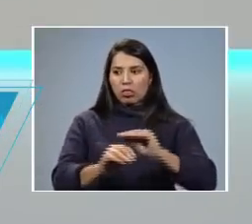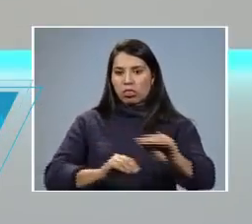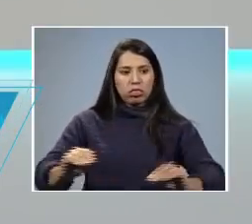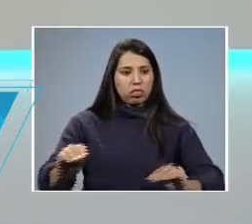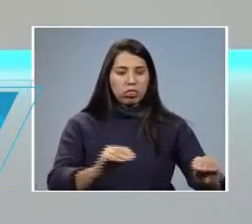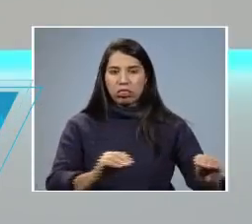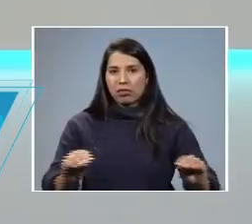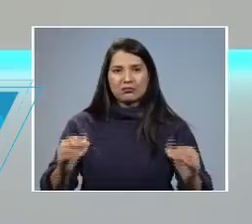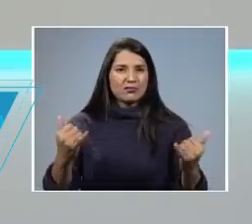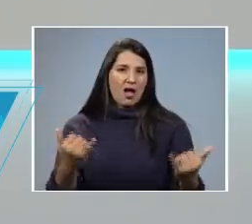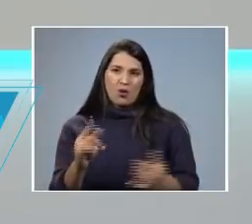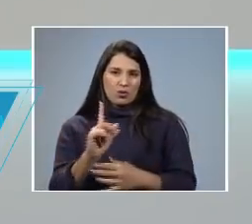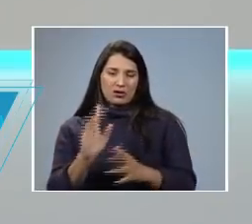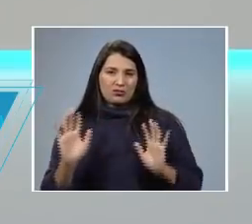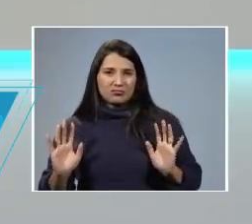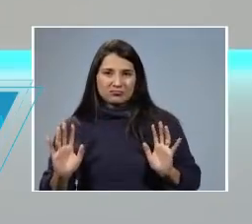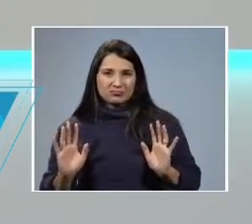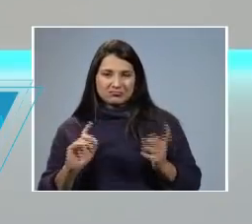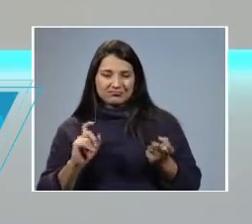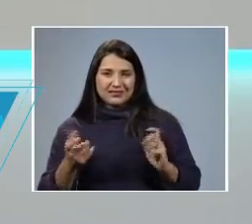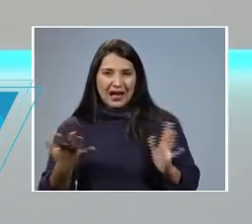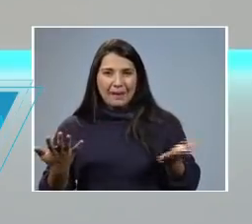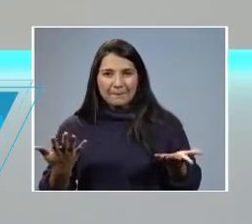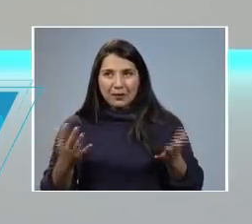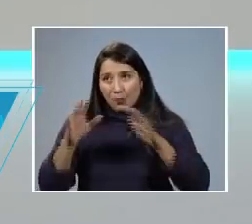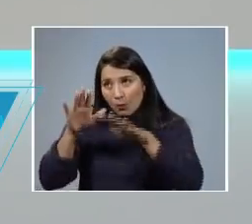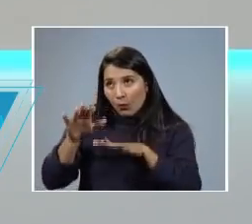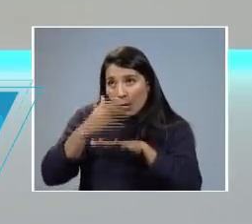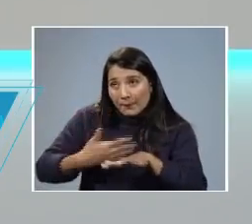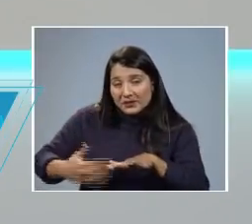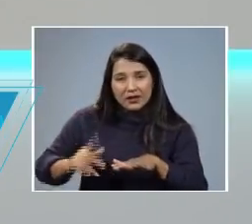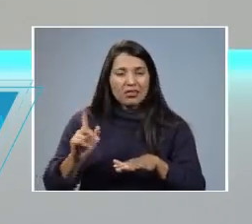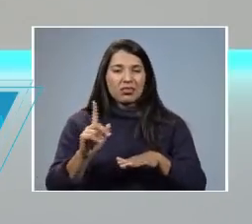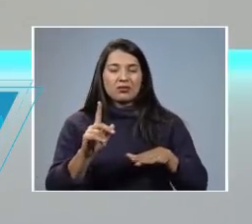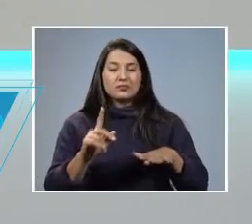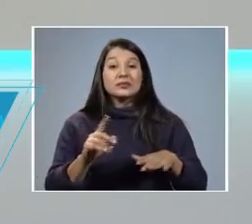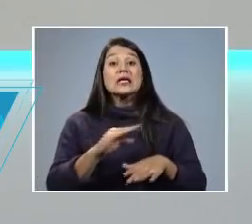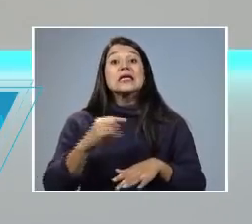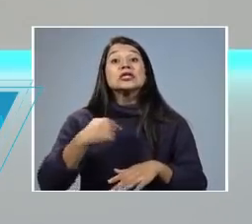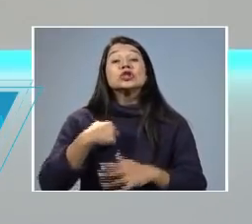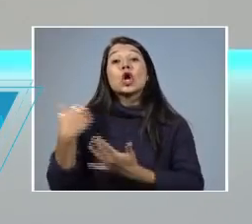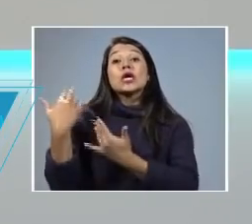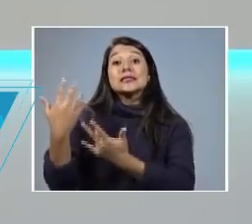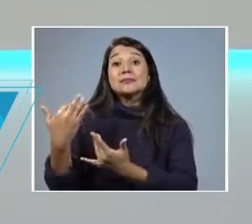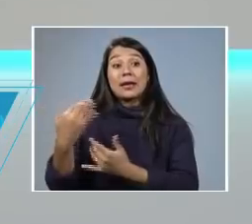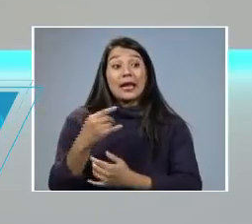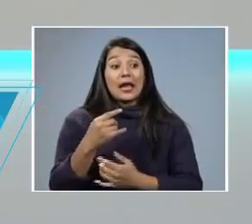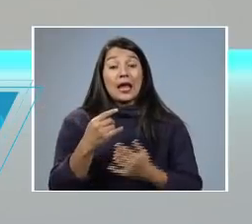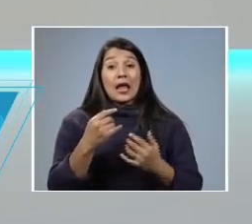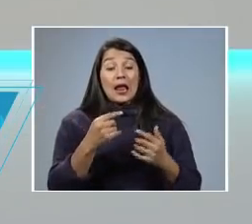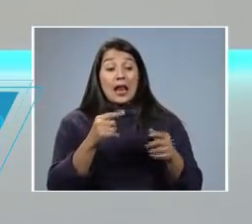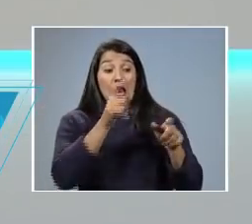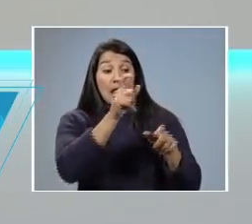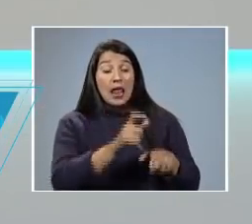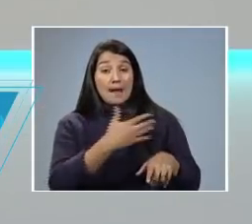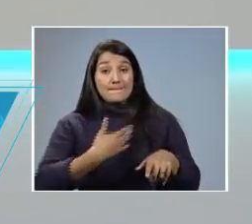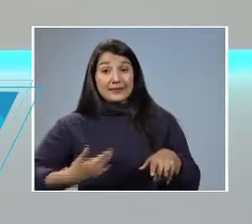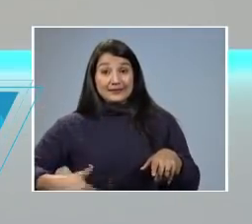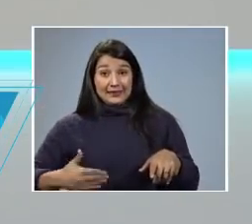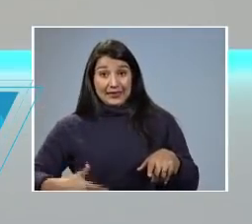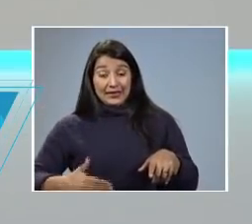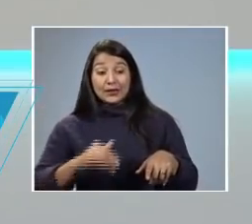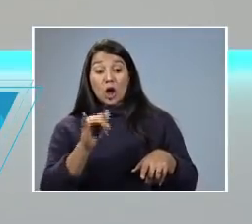cambiado. Y espero también que el presidente, así como se reúne con los expresidentes, en el futuro se reúna